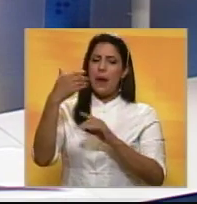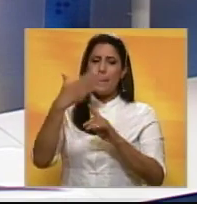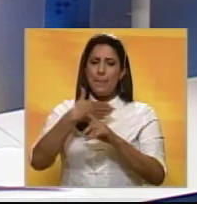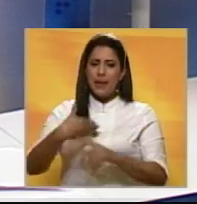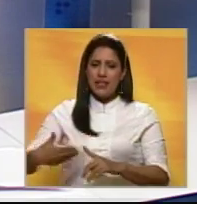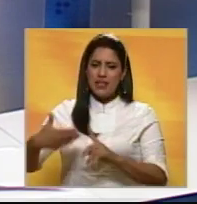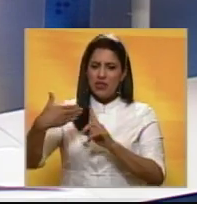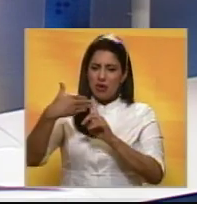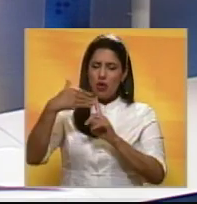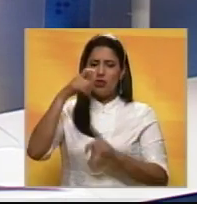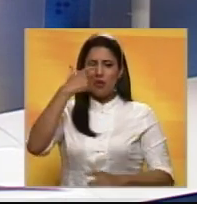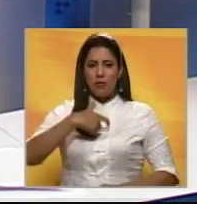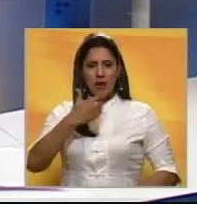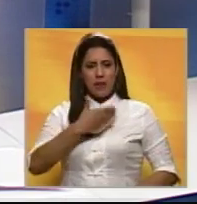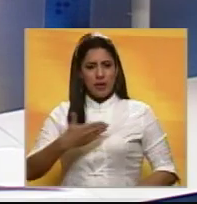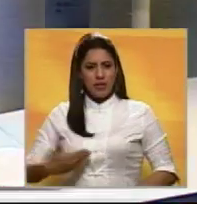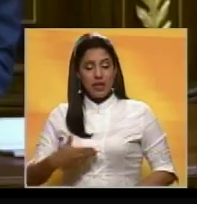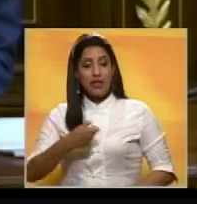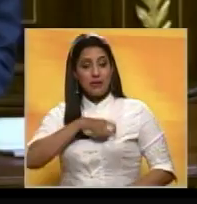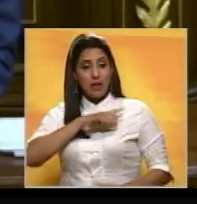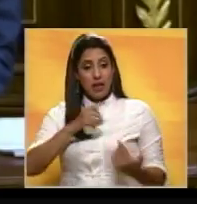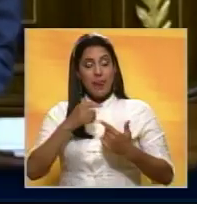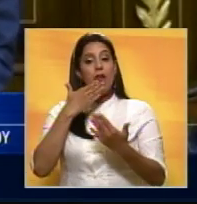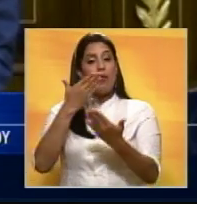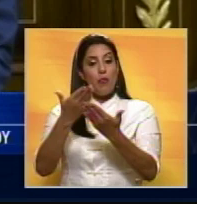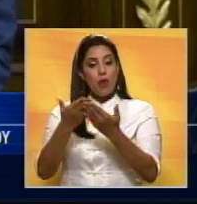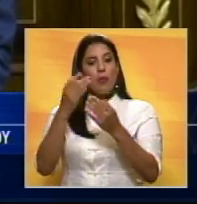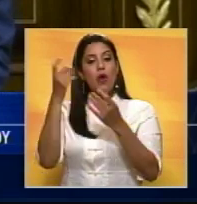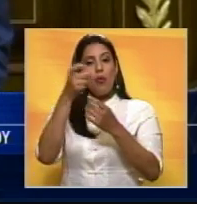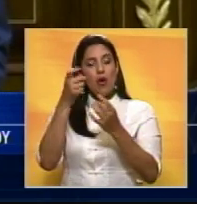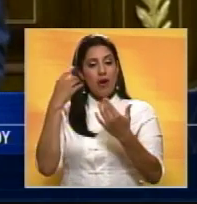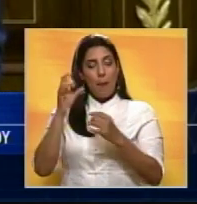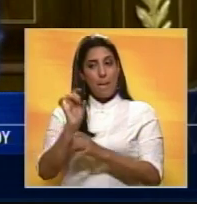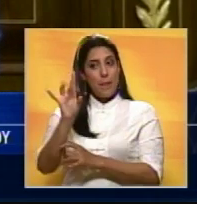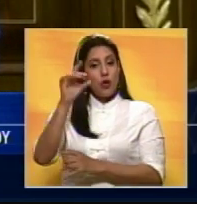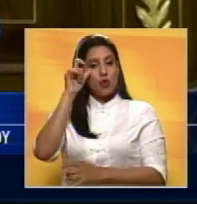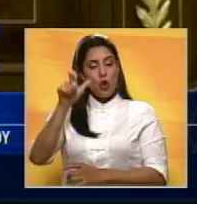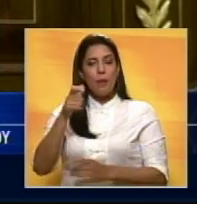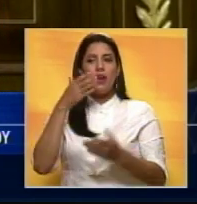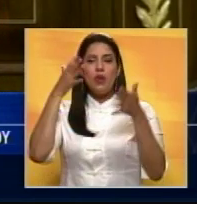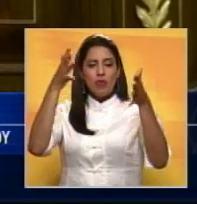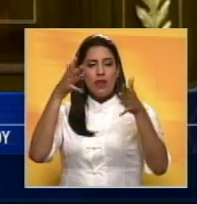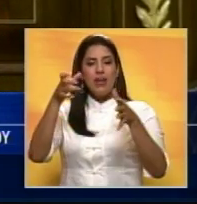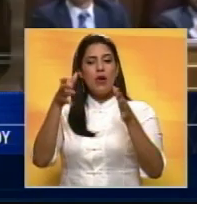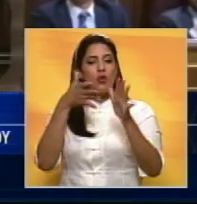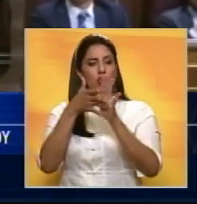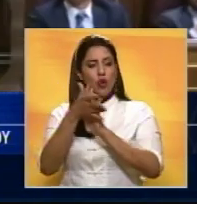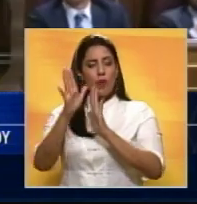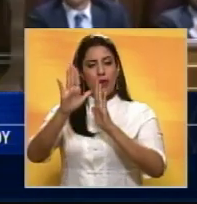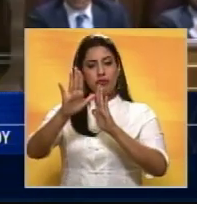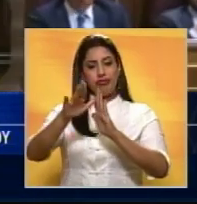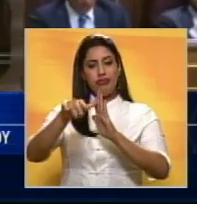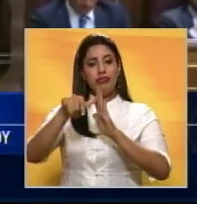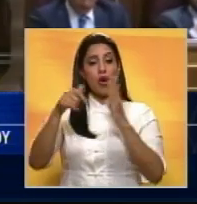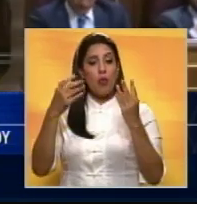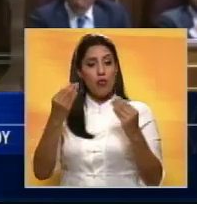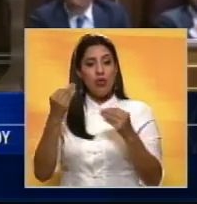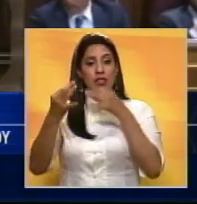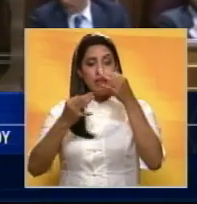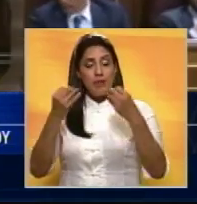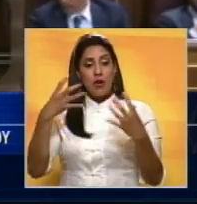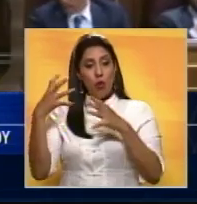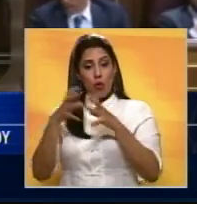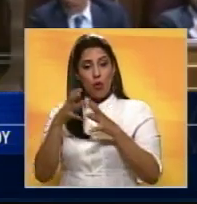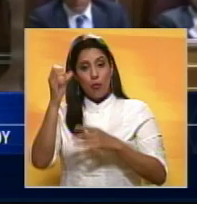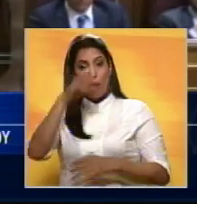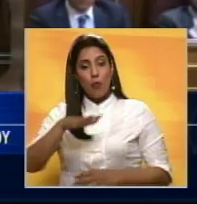presidente del gobierno, Mariano Rajoy. La propuesta, que buscaría la salida del actual mandatario, fue sugerida ante los casos de corrupción que salpican al